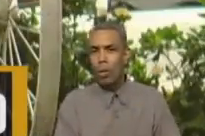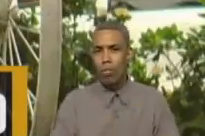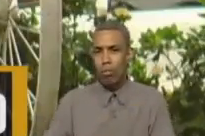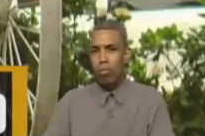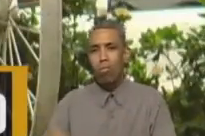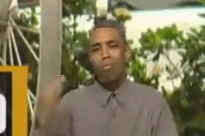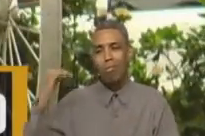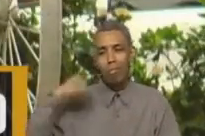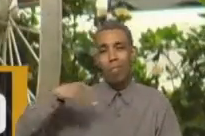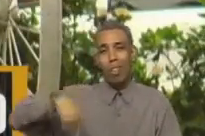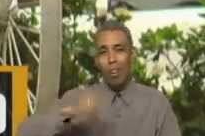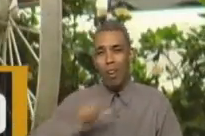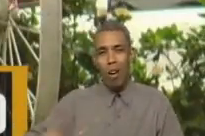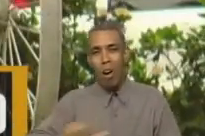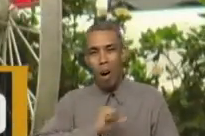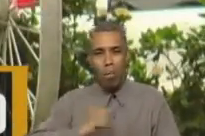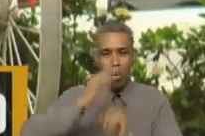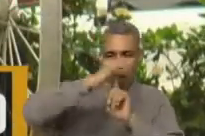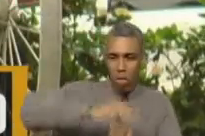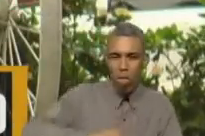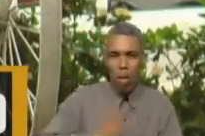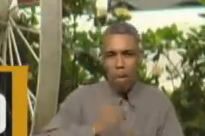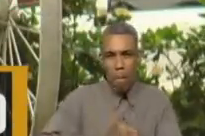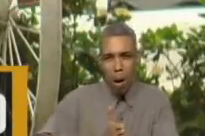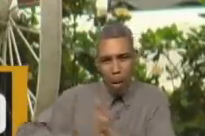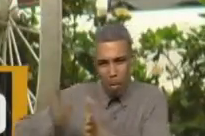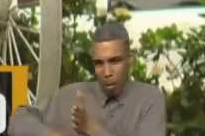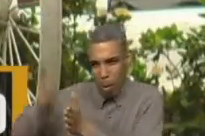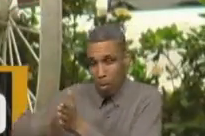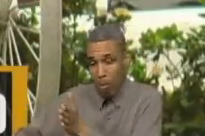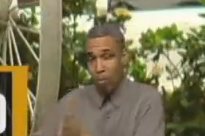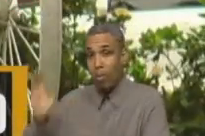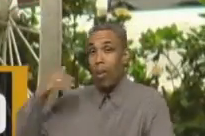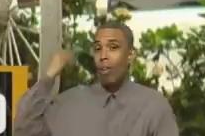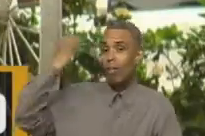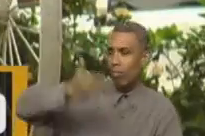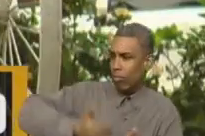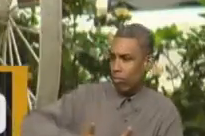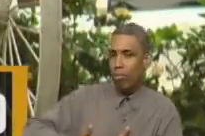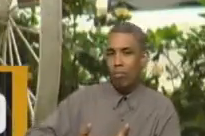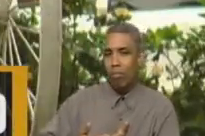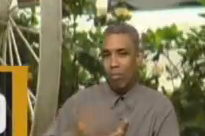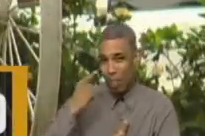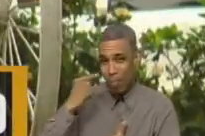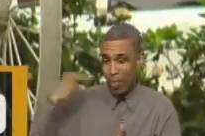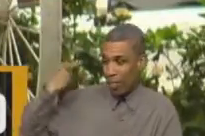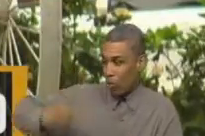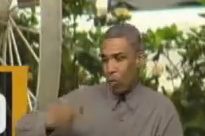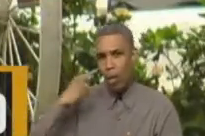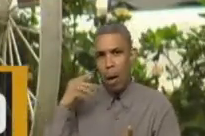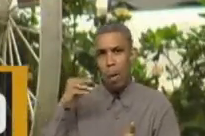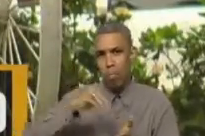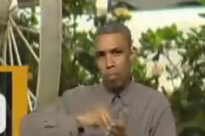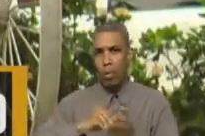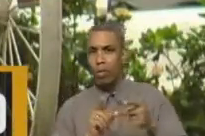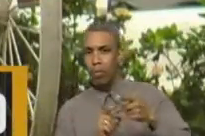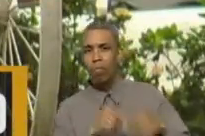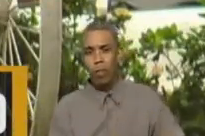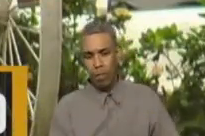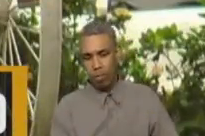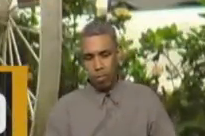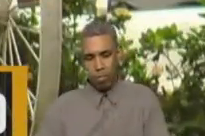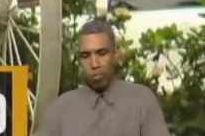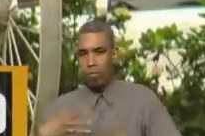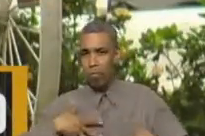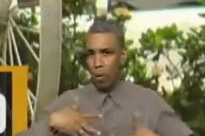vivido las mujeres desde principios de la historia hasta hoy día. Entonces también es una obra que es una posición